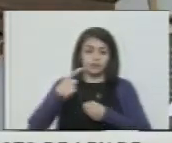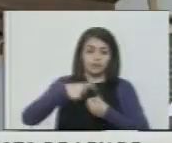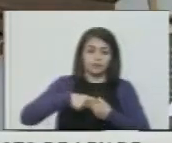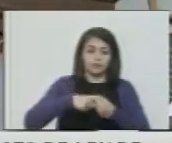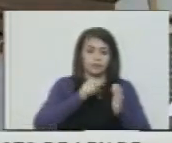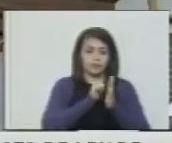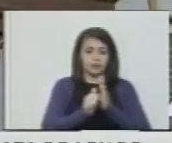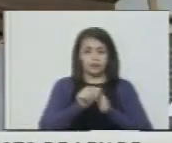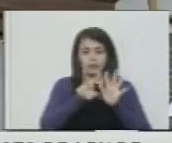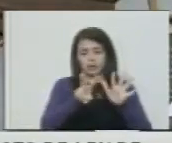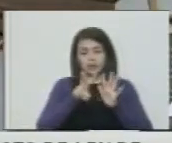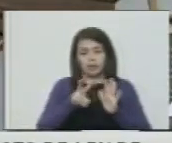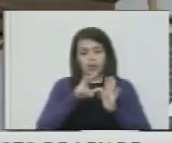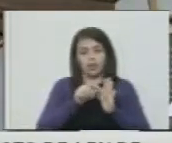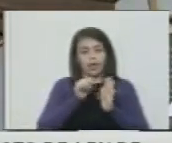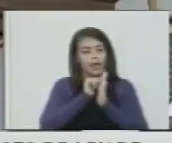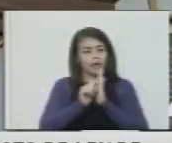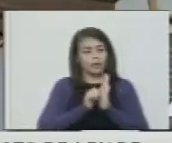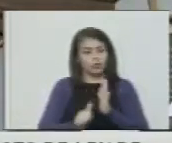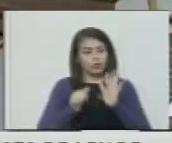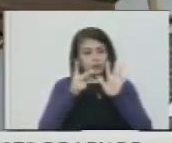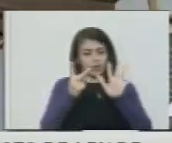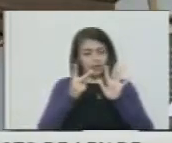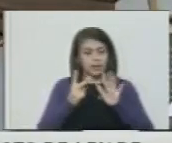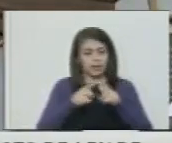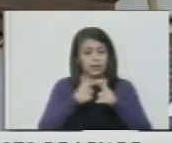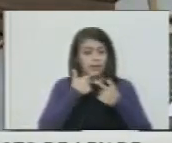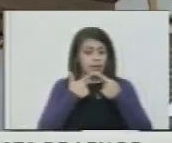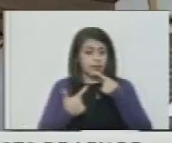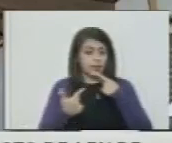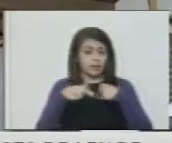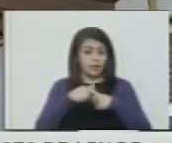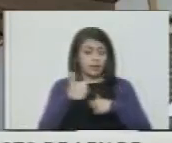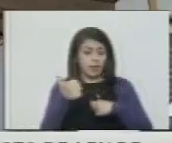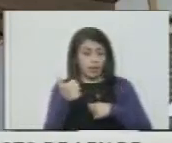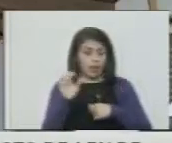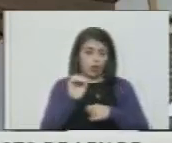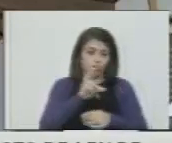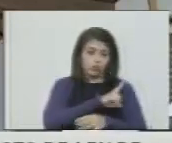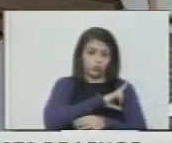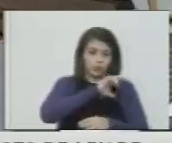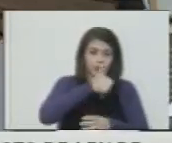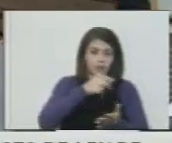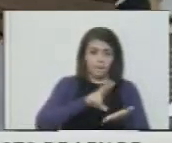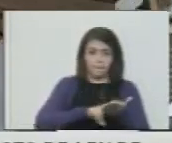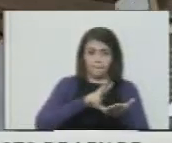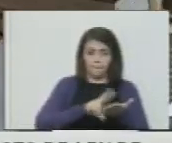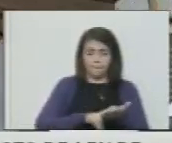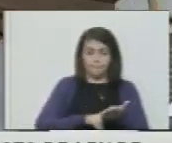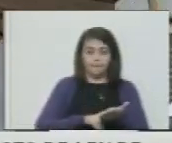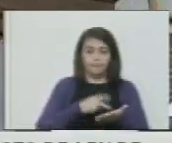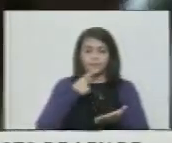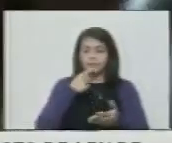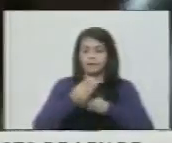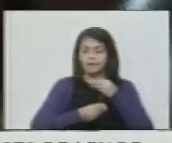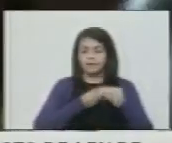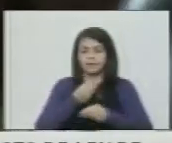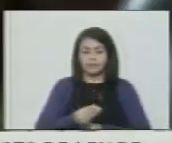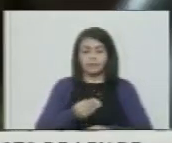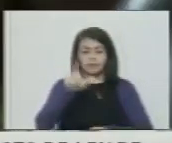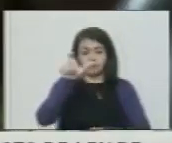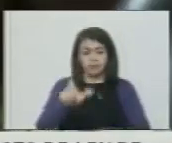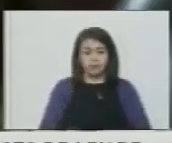propone incorporar el artículo 7 en los términos siguientes. Artículo 7. El o la superintendente de la actividad